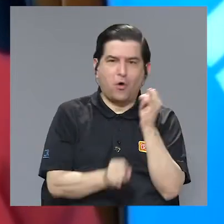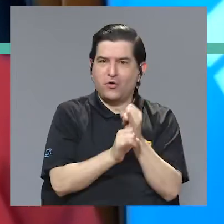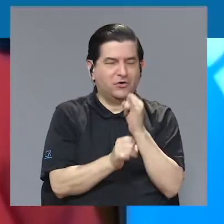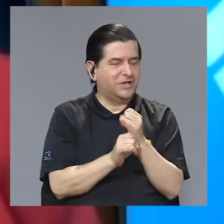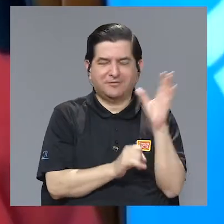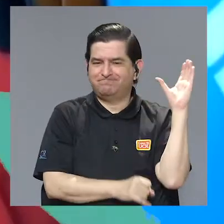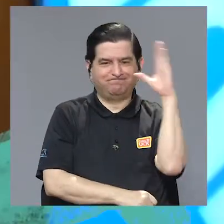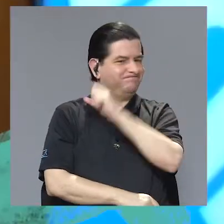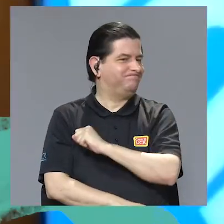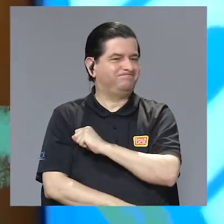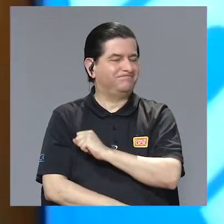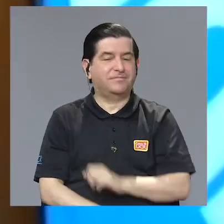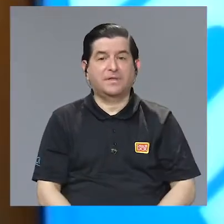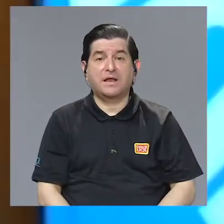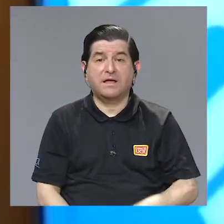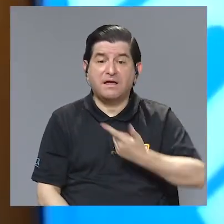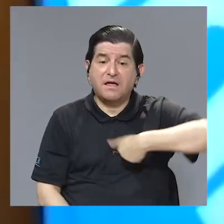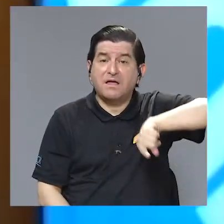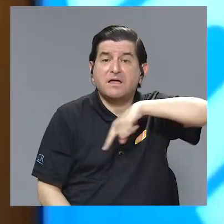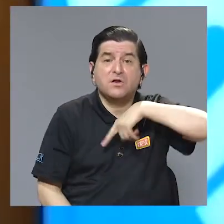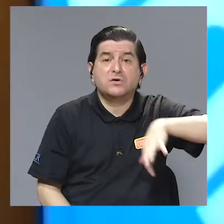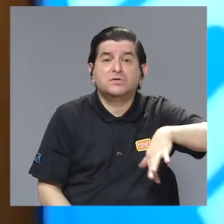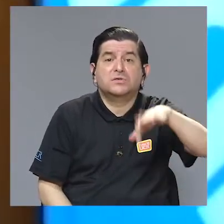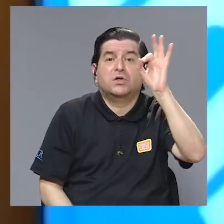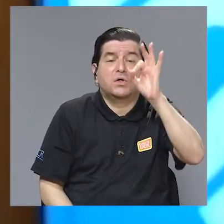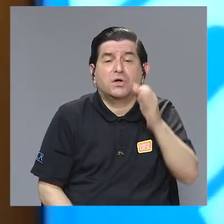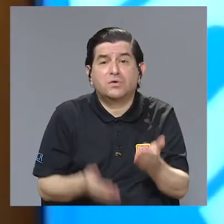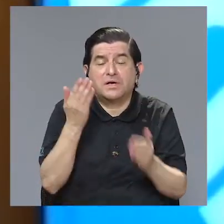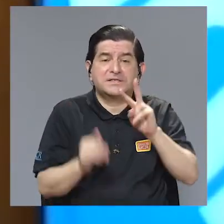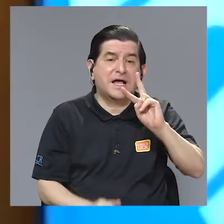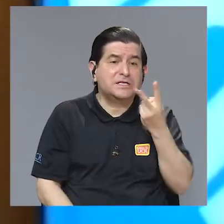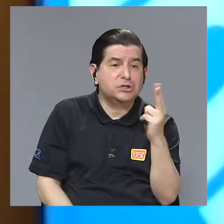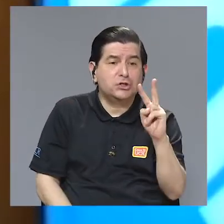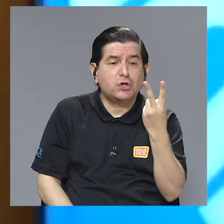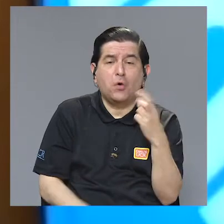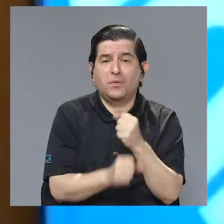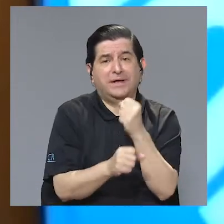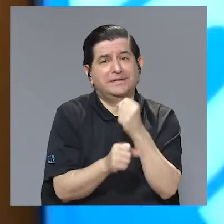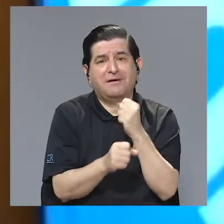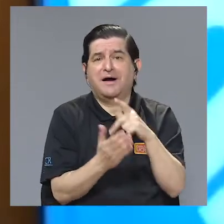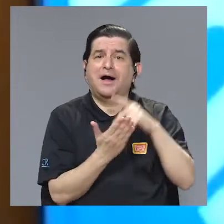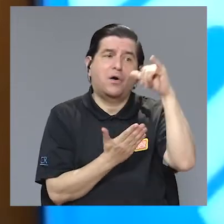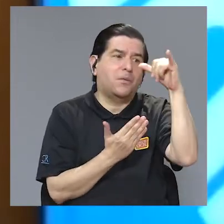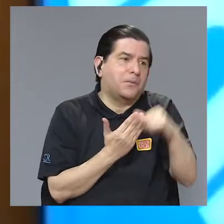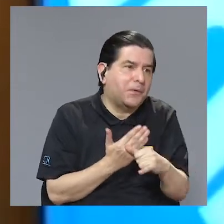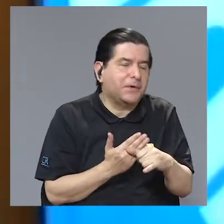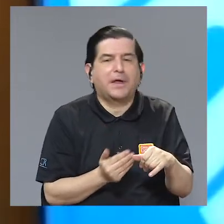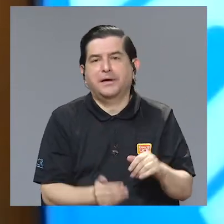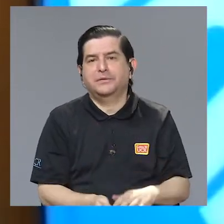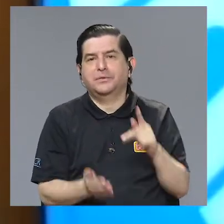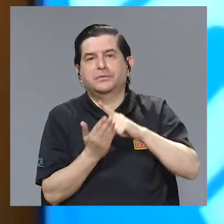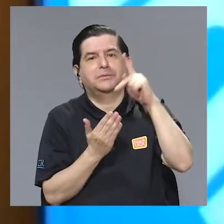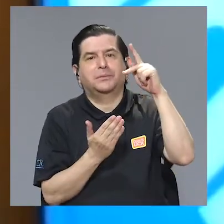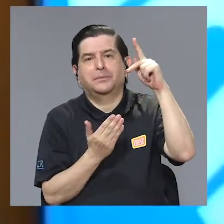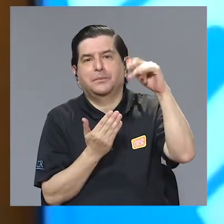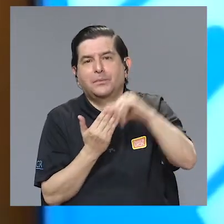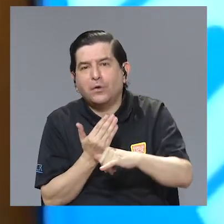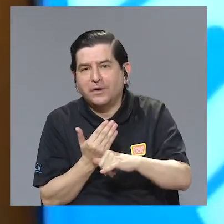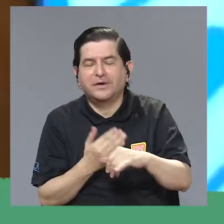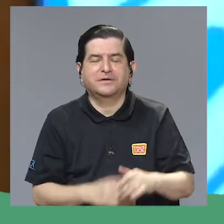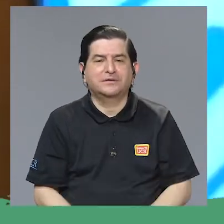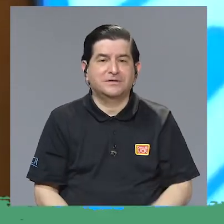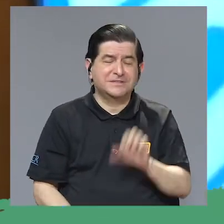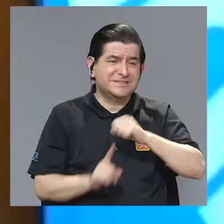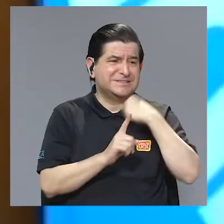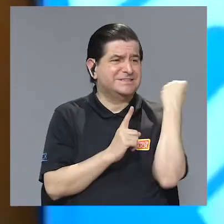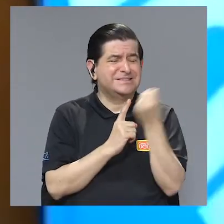otras instituciones. Y podemos encontrar una duplicación de proyectos o programas, ¿verdad? Y